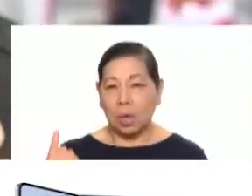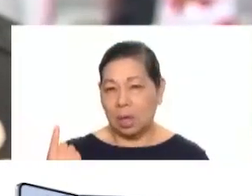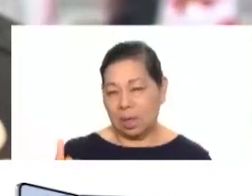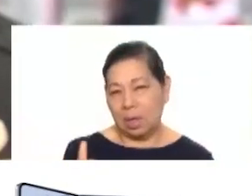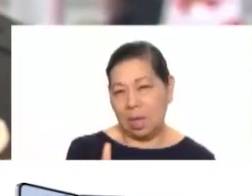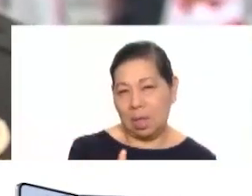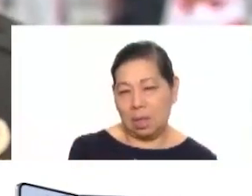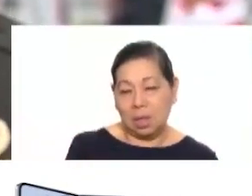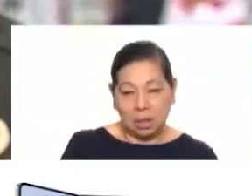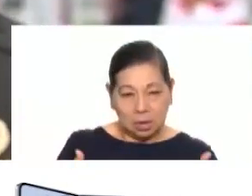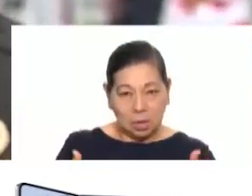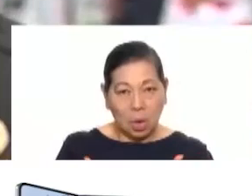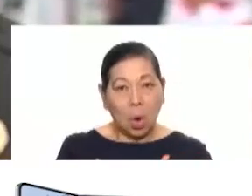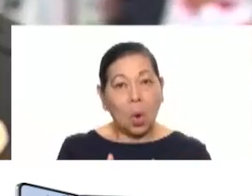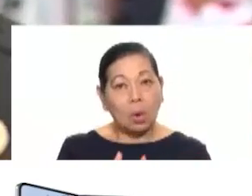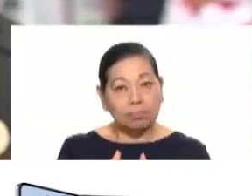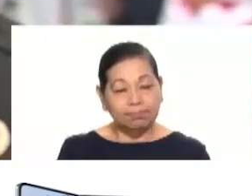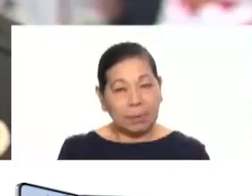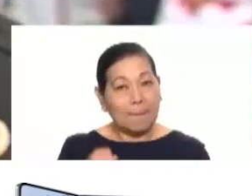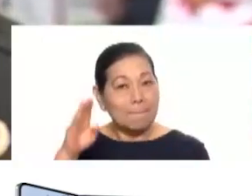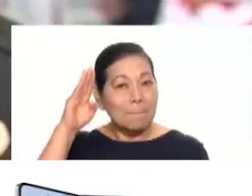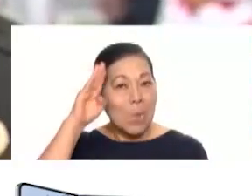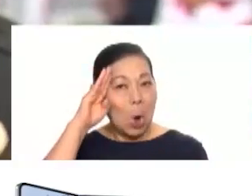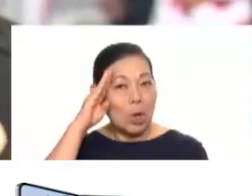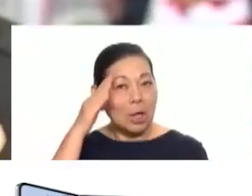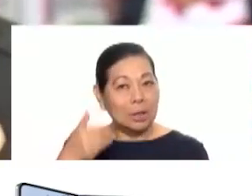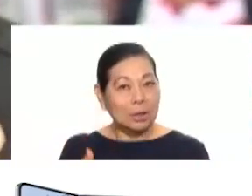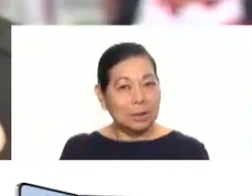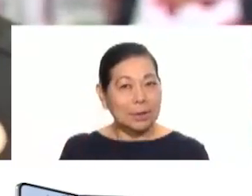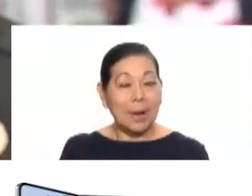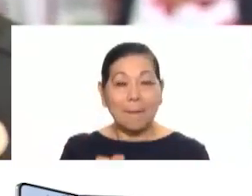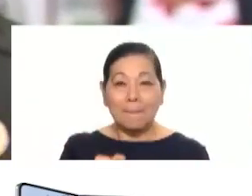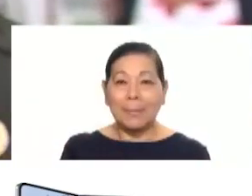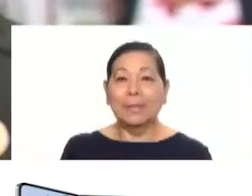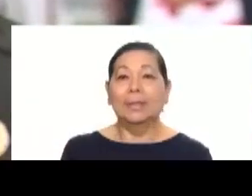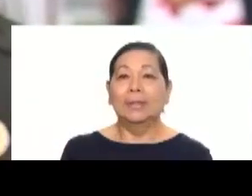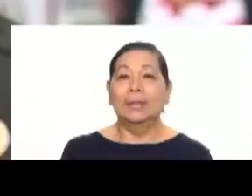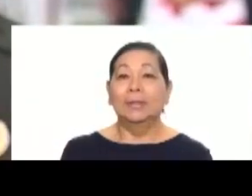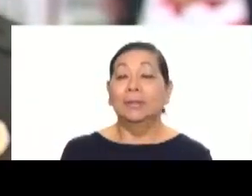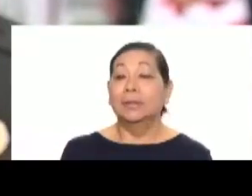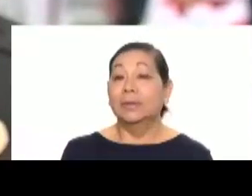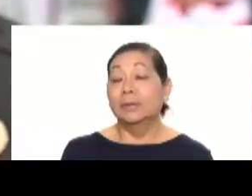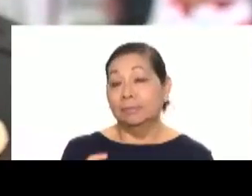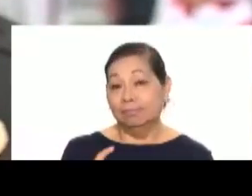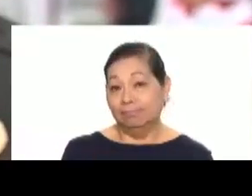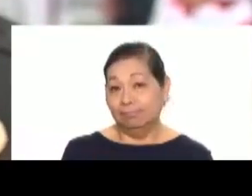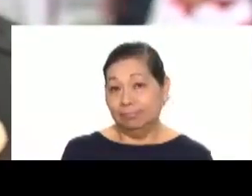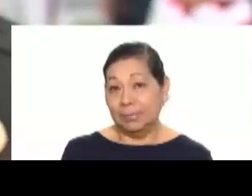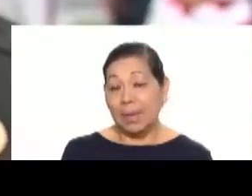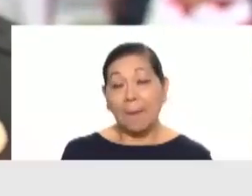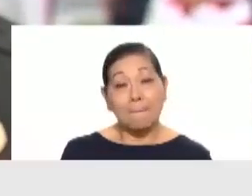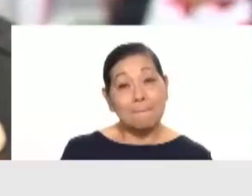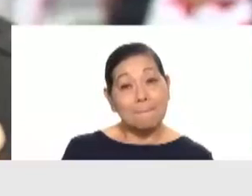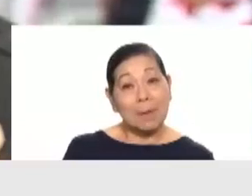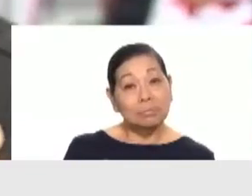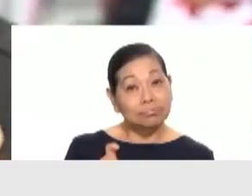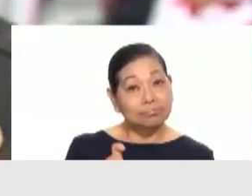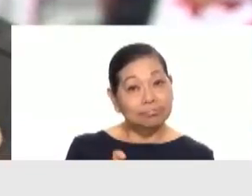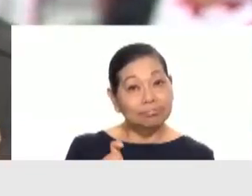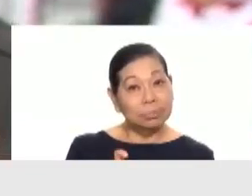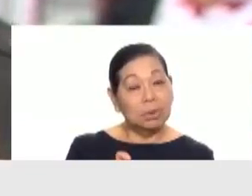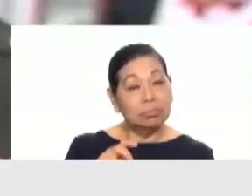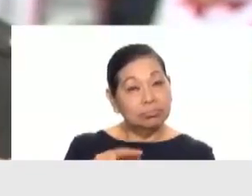efectivos, tener mayor presencia de nuestra policía cercana a nuestra sociedad, y segundo, comenzar a incrementar las capacidades